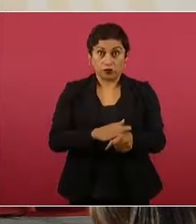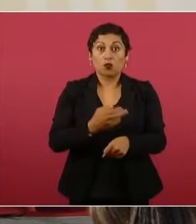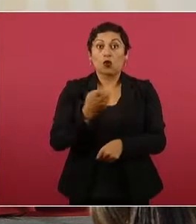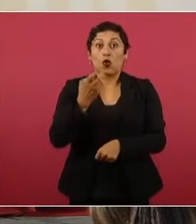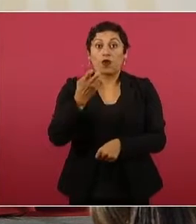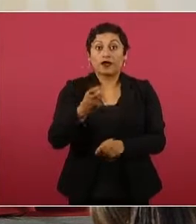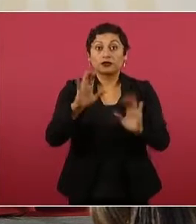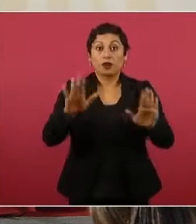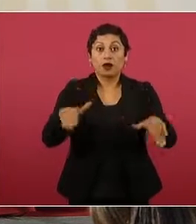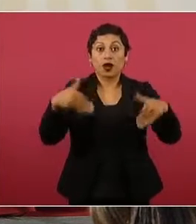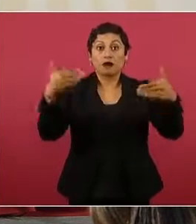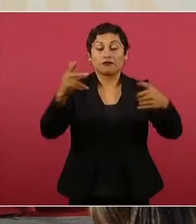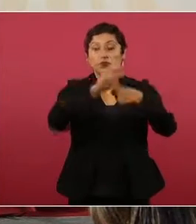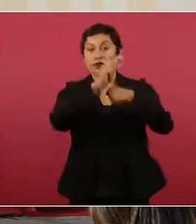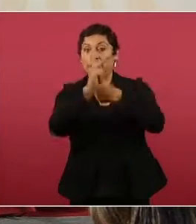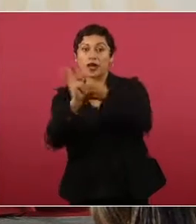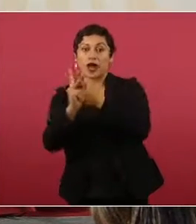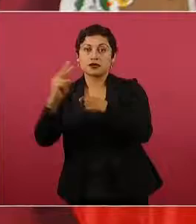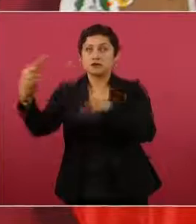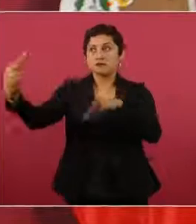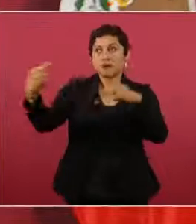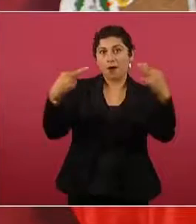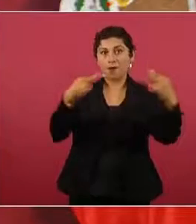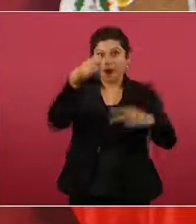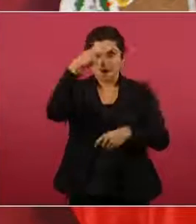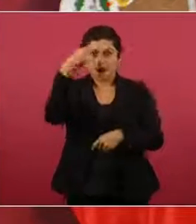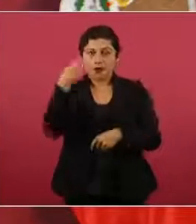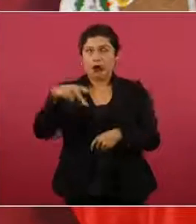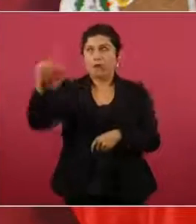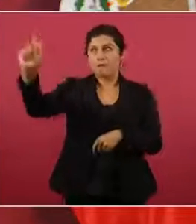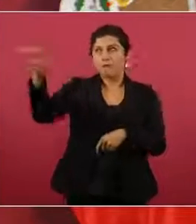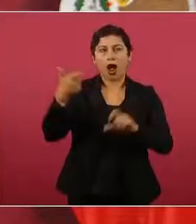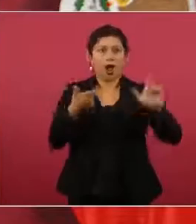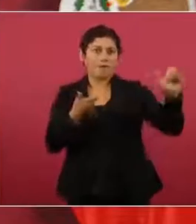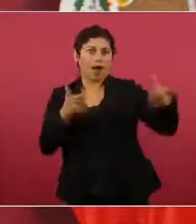crece y crece la inversión